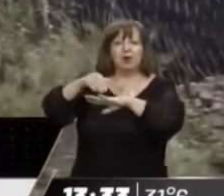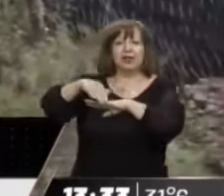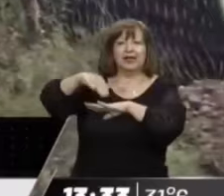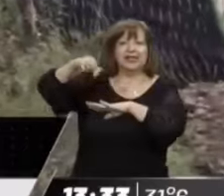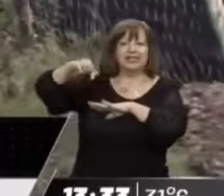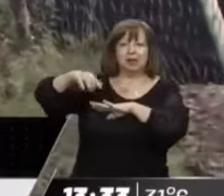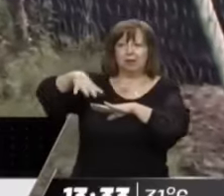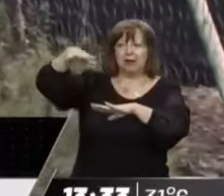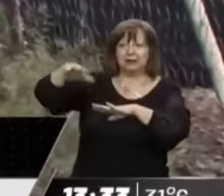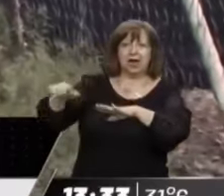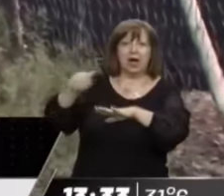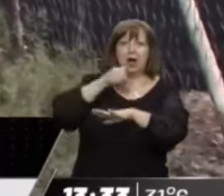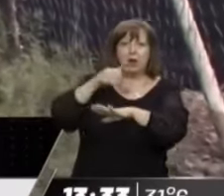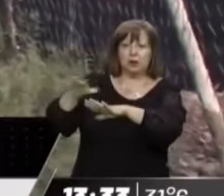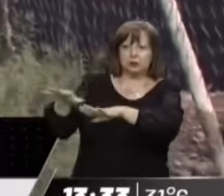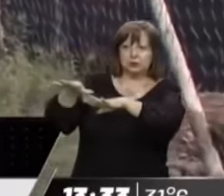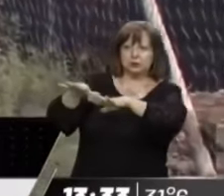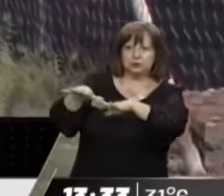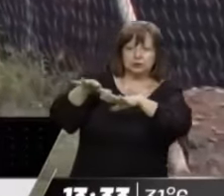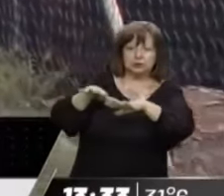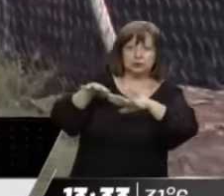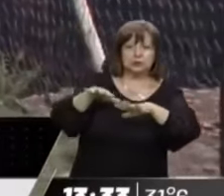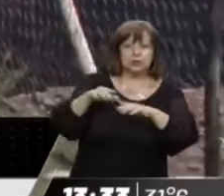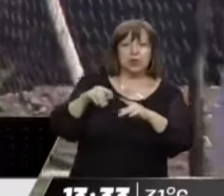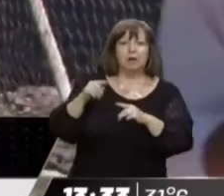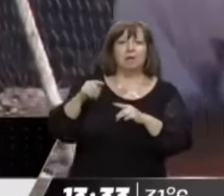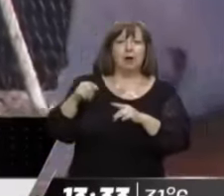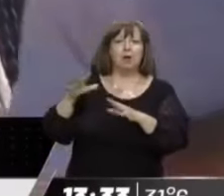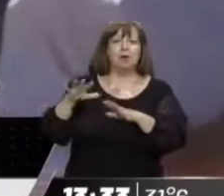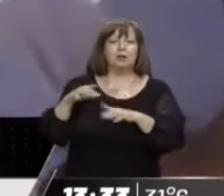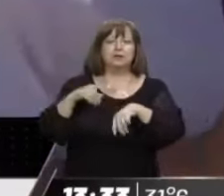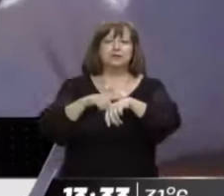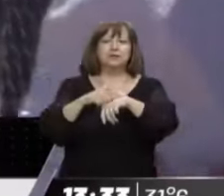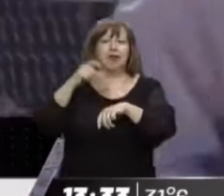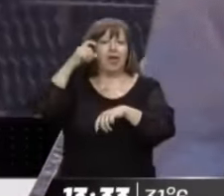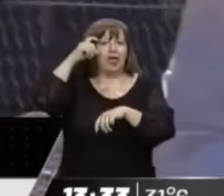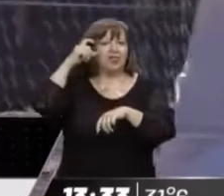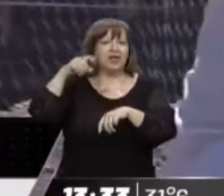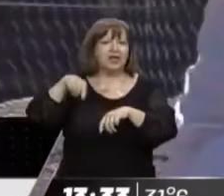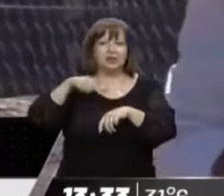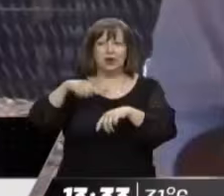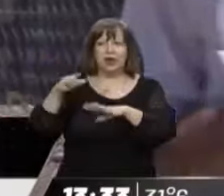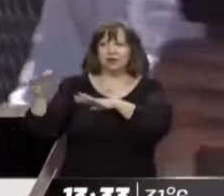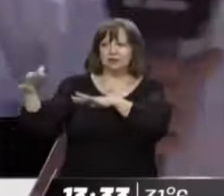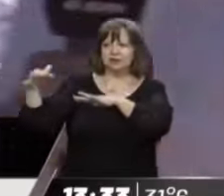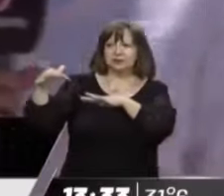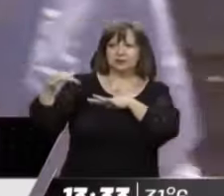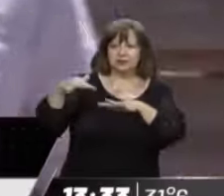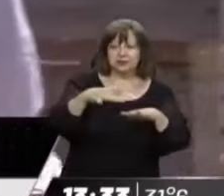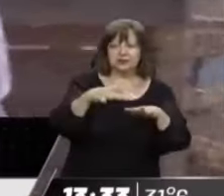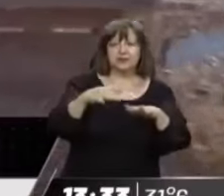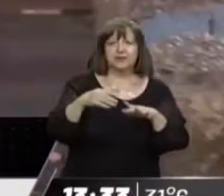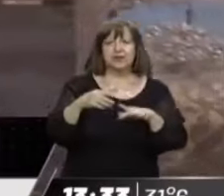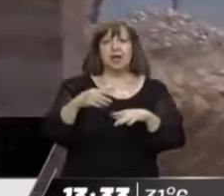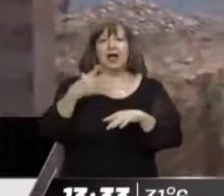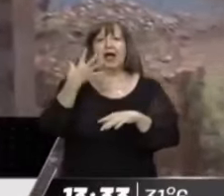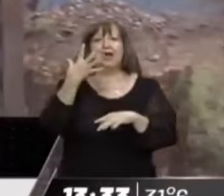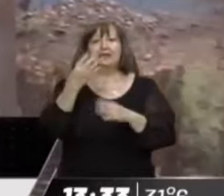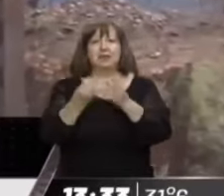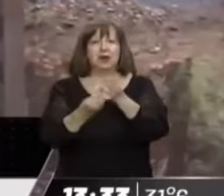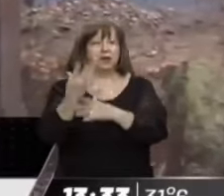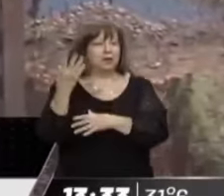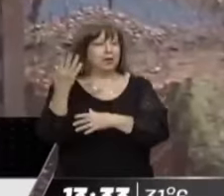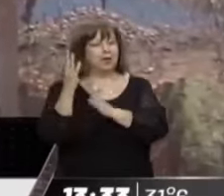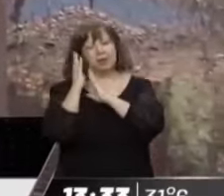que ellos esperan que más o menos 10 horas demore el agua en llegar hasta acá me dicen que ayer por ejemplo o antes de ayer llegó a las 5 de la mañana el